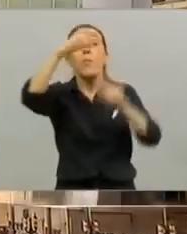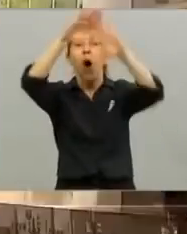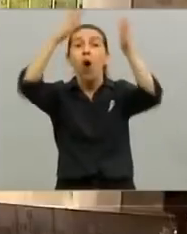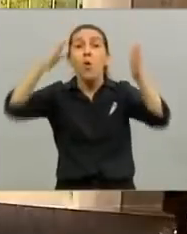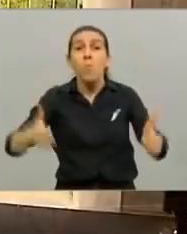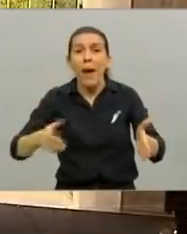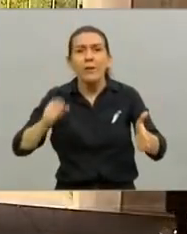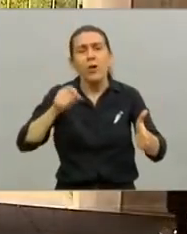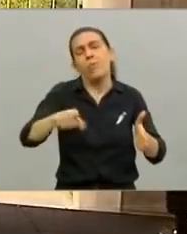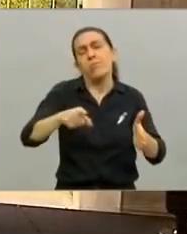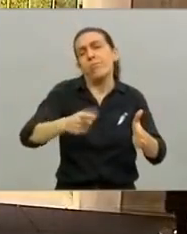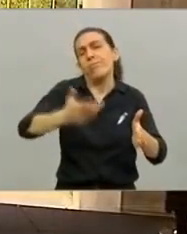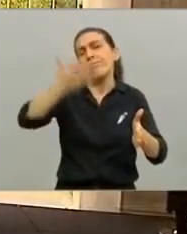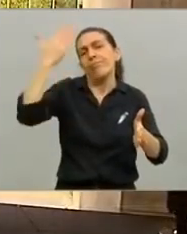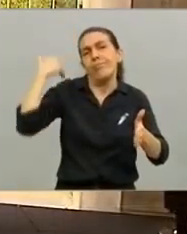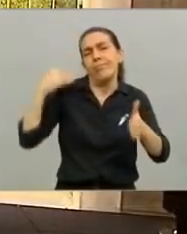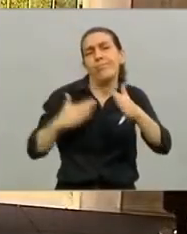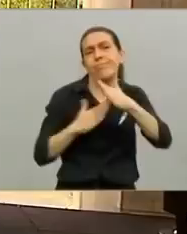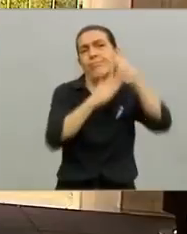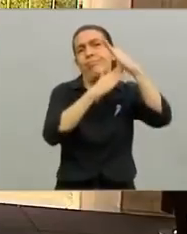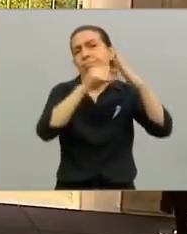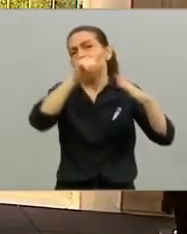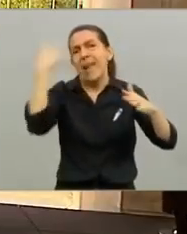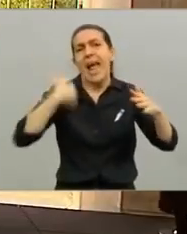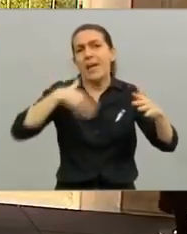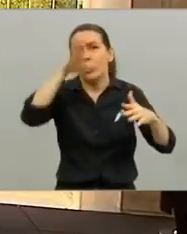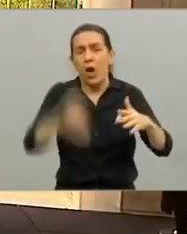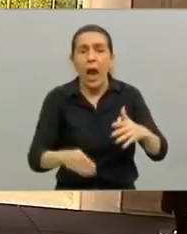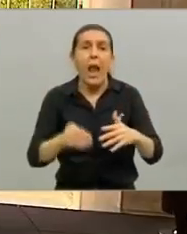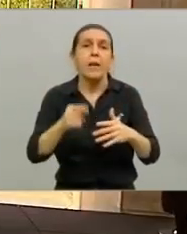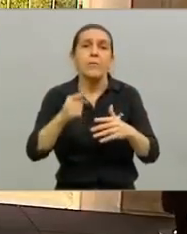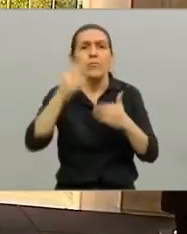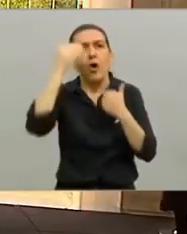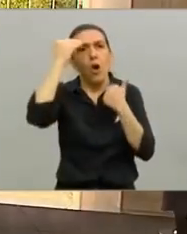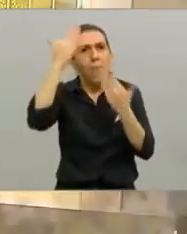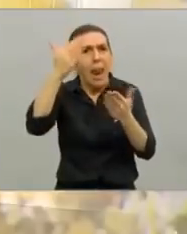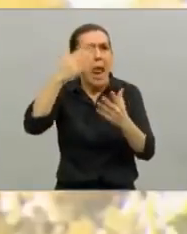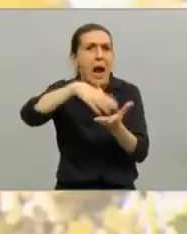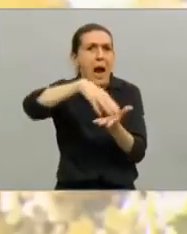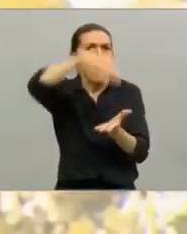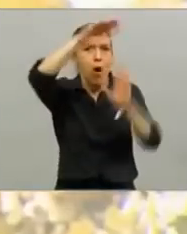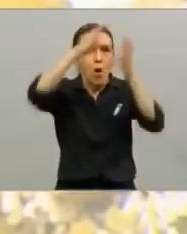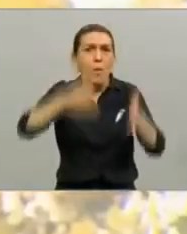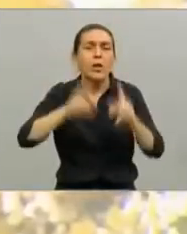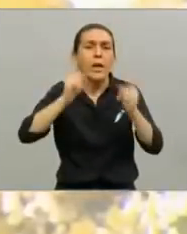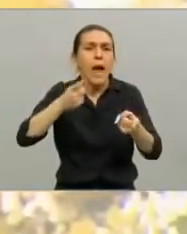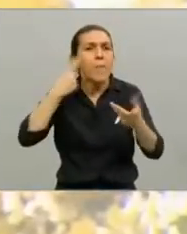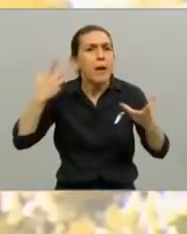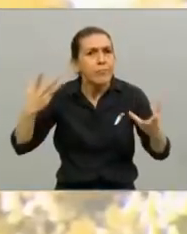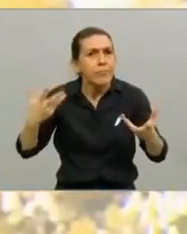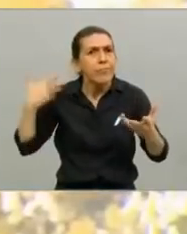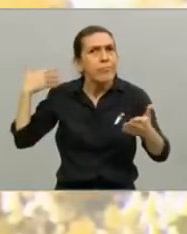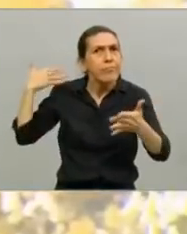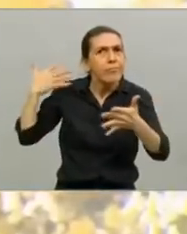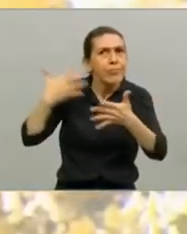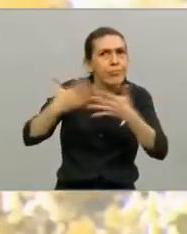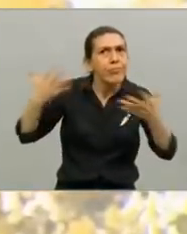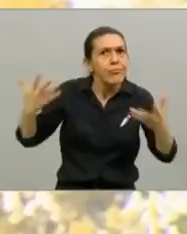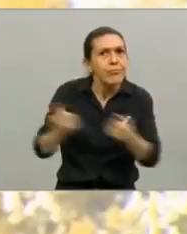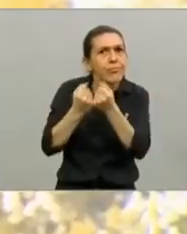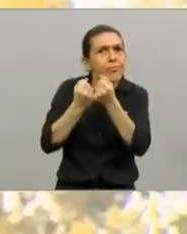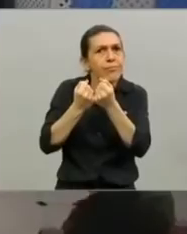honra. Y para conmemorar también el bicentenario del fallecimiento de su